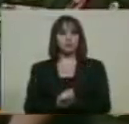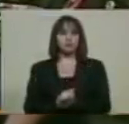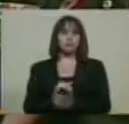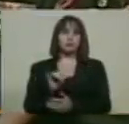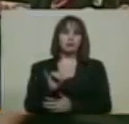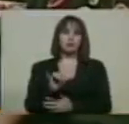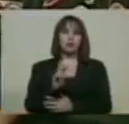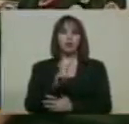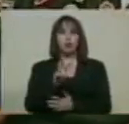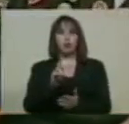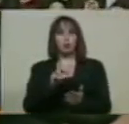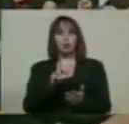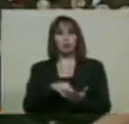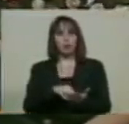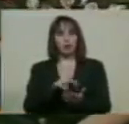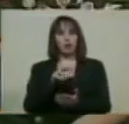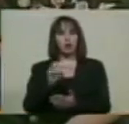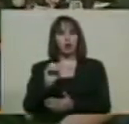1988-1998 y 2008.